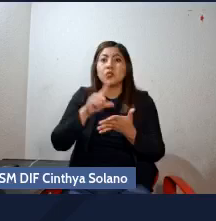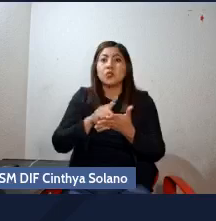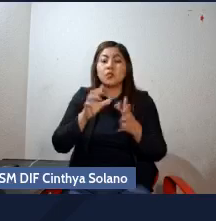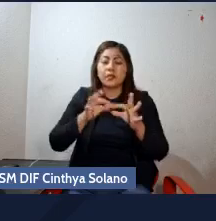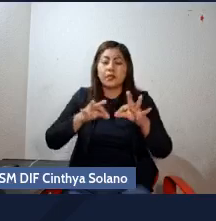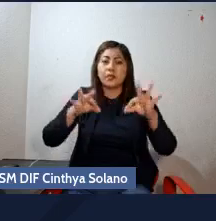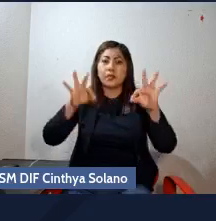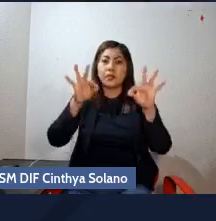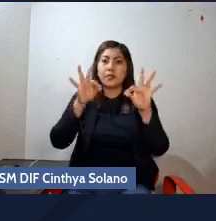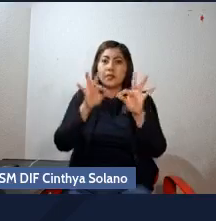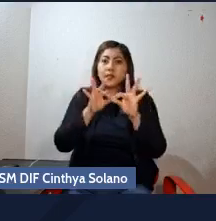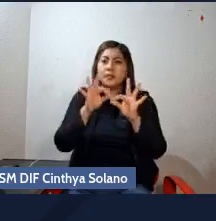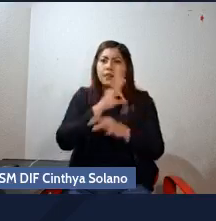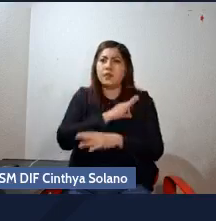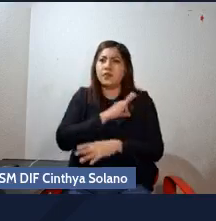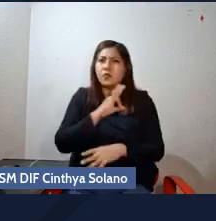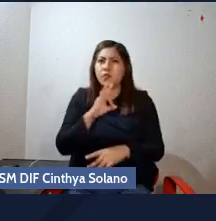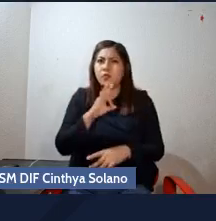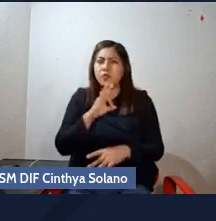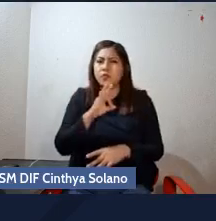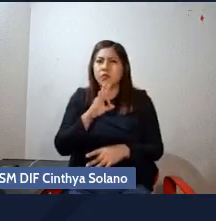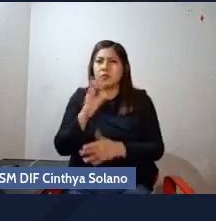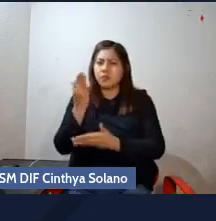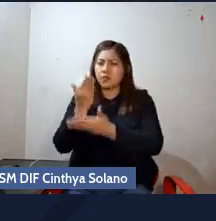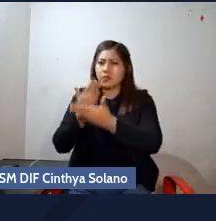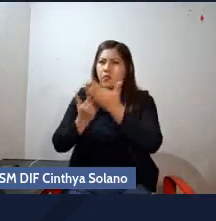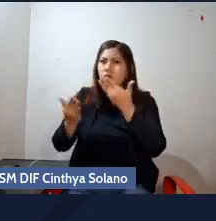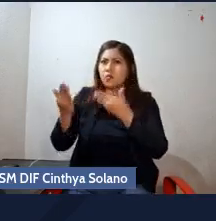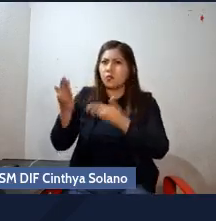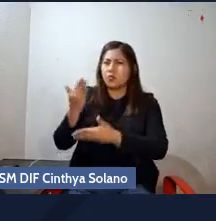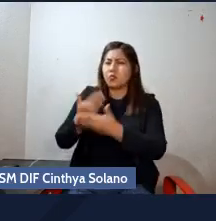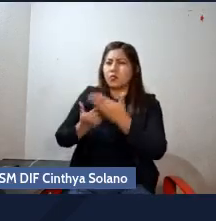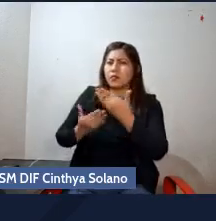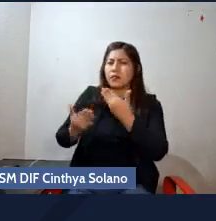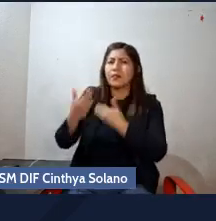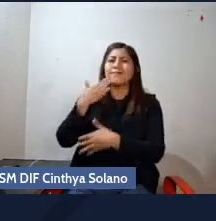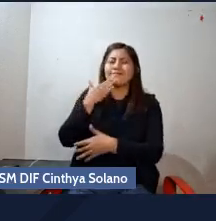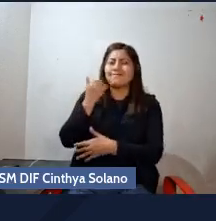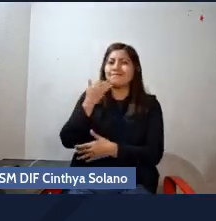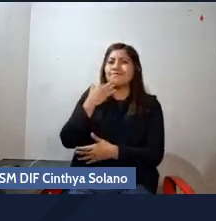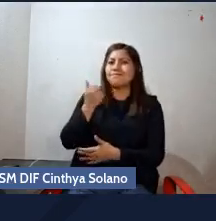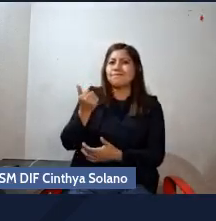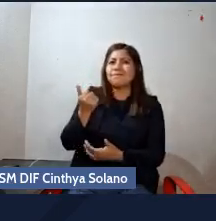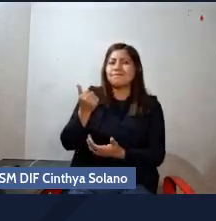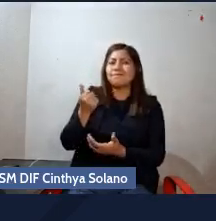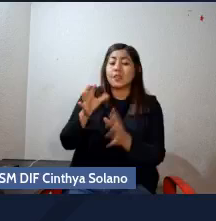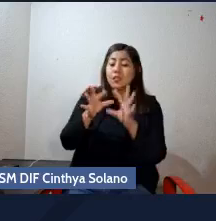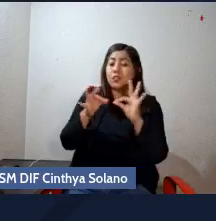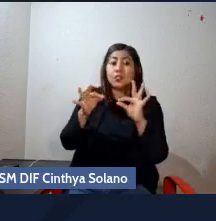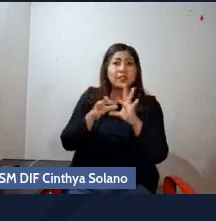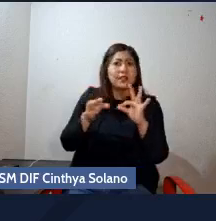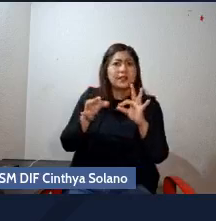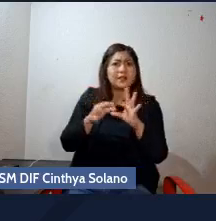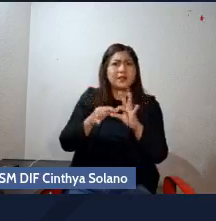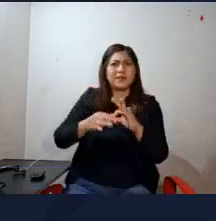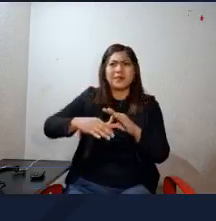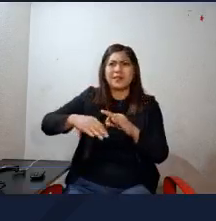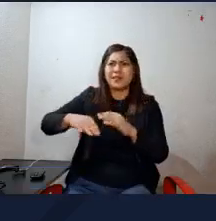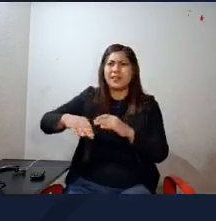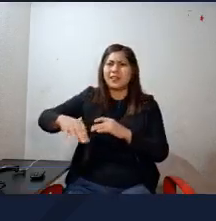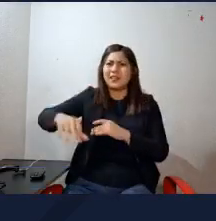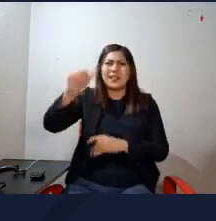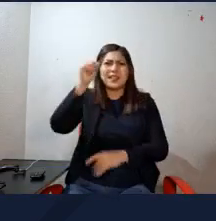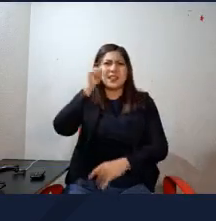lo que amablemente nos compartiste. Creo que la explicación ha sido sumamente clara, como siempre. Y bueno, pues